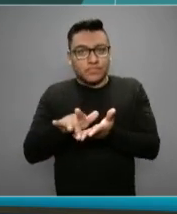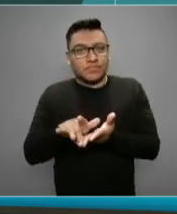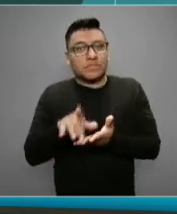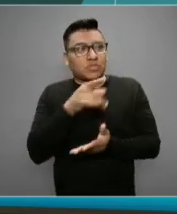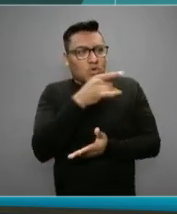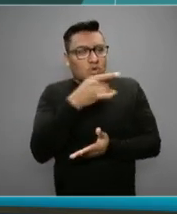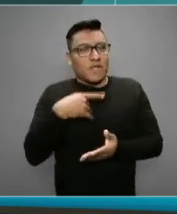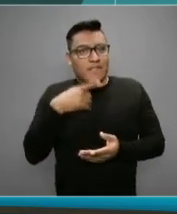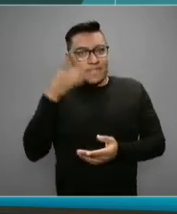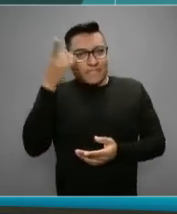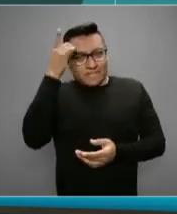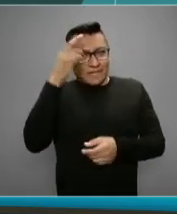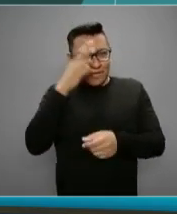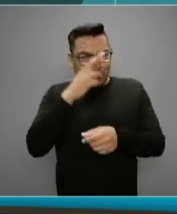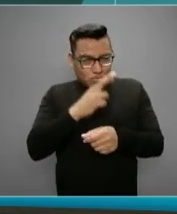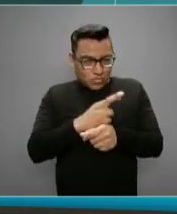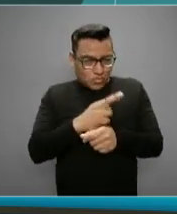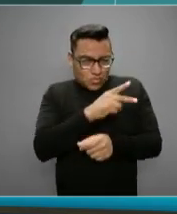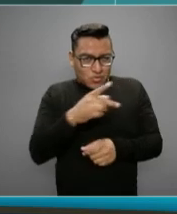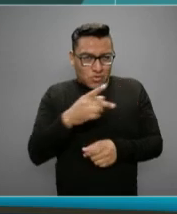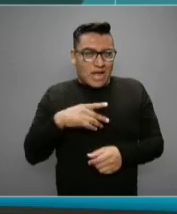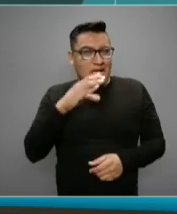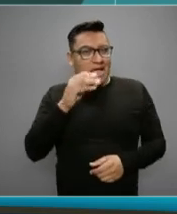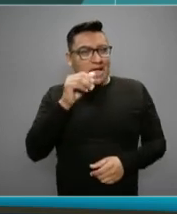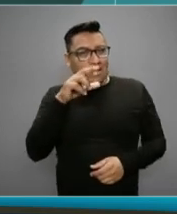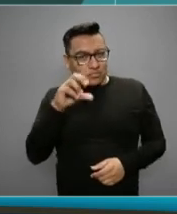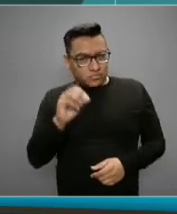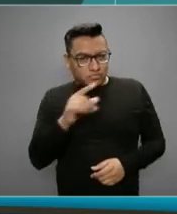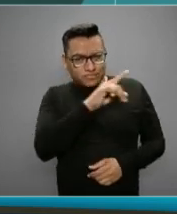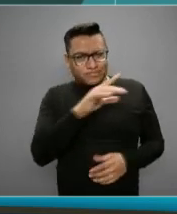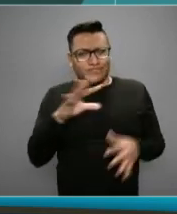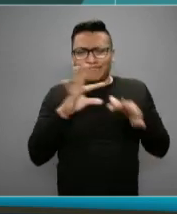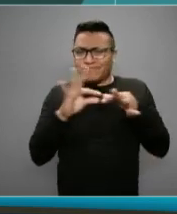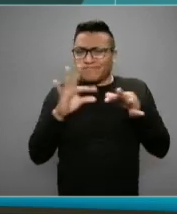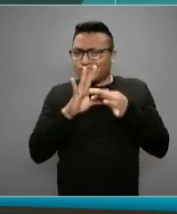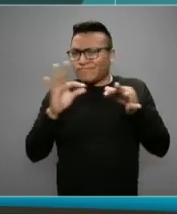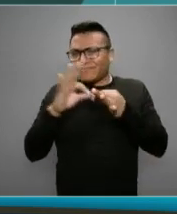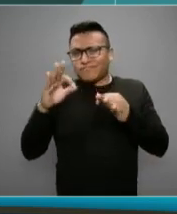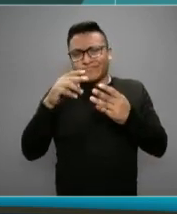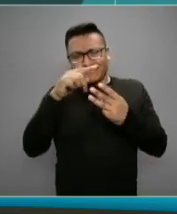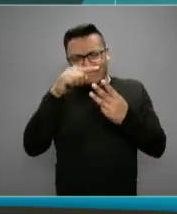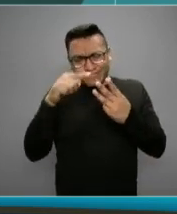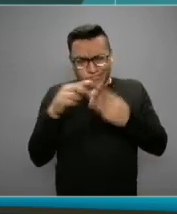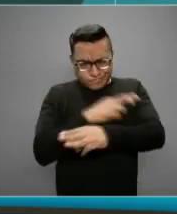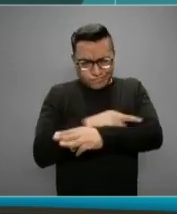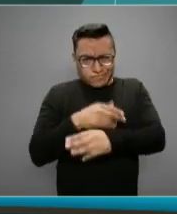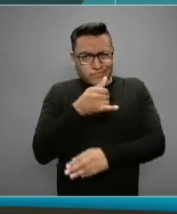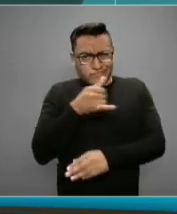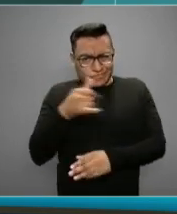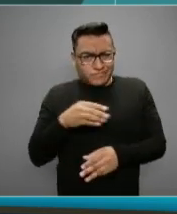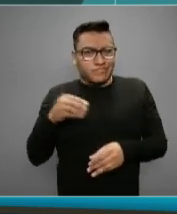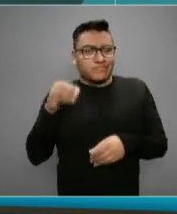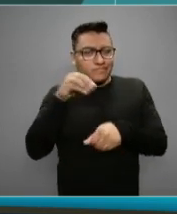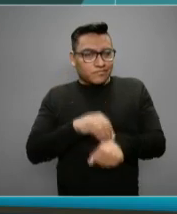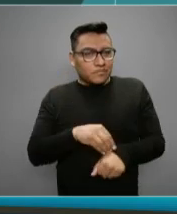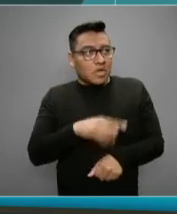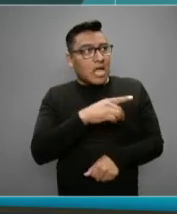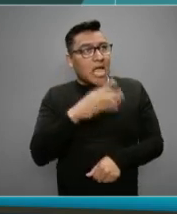del Infonavit, Carlos Martínez, que nos va a contar cuáles son las medidas que ha tomado el Infonavit. Carlos, muy buenas